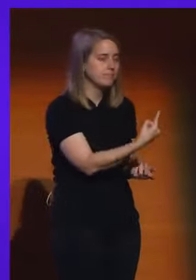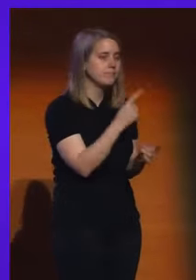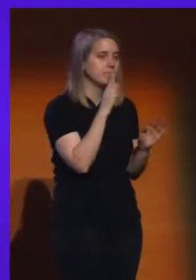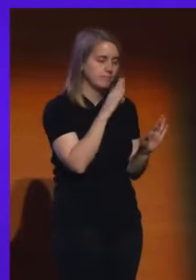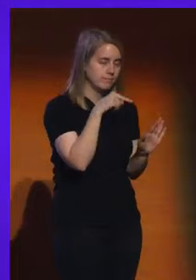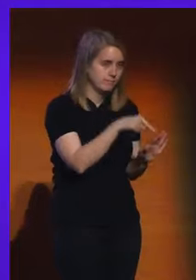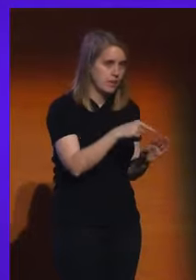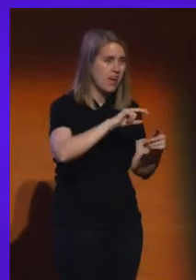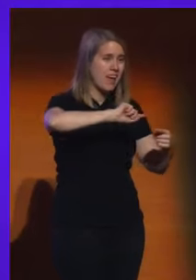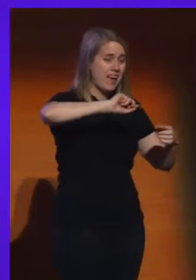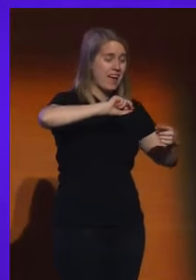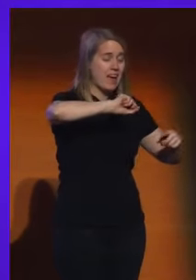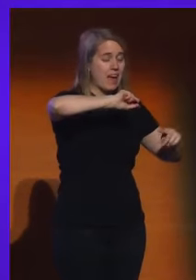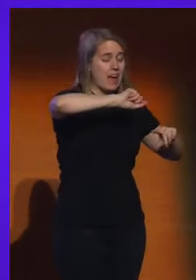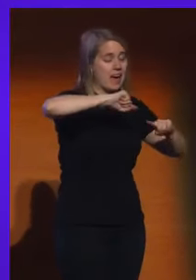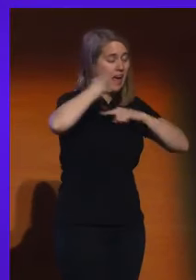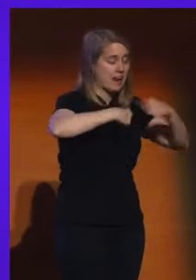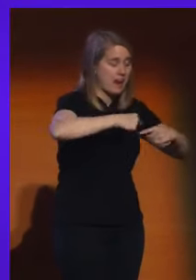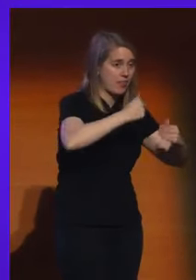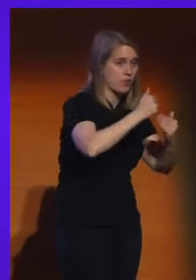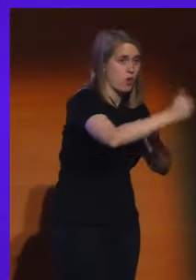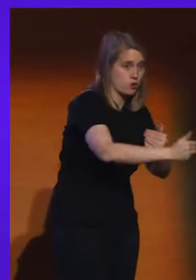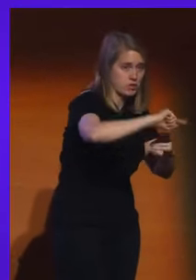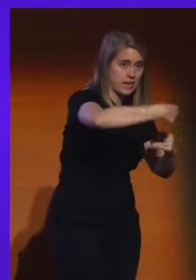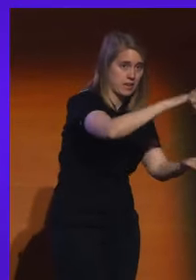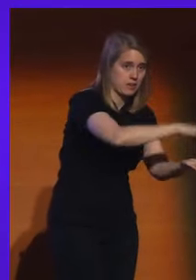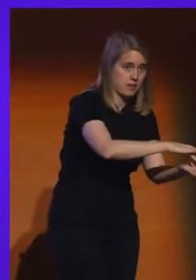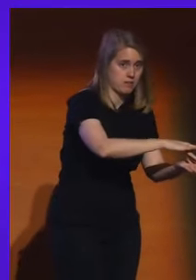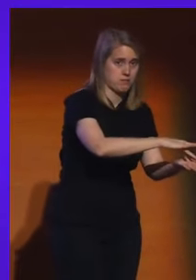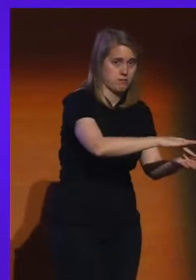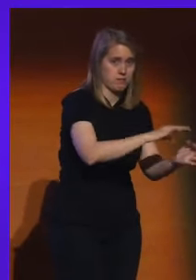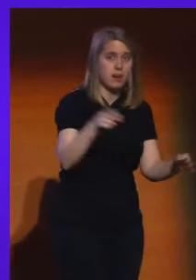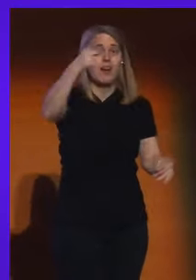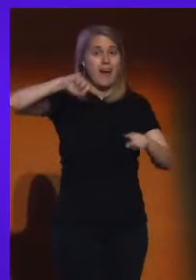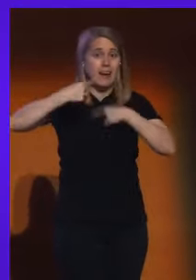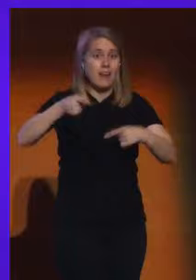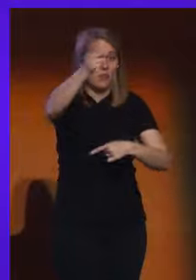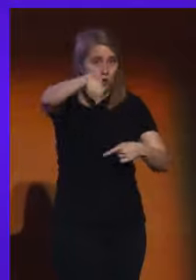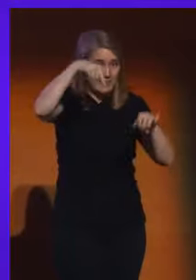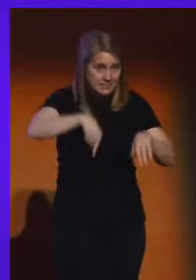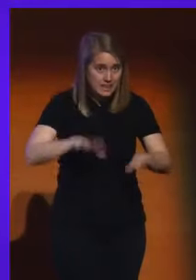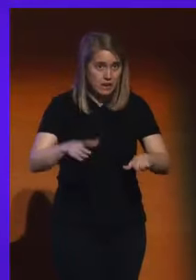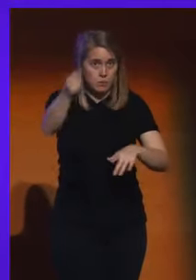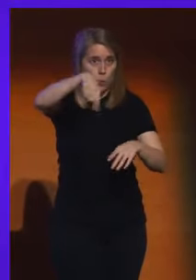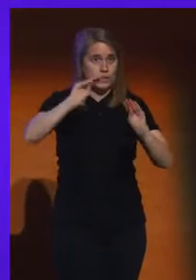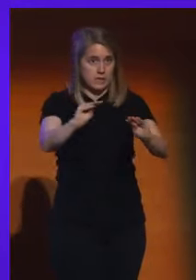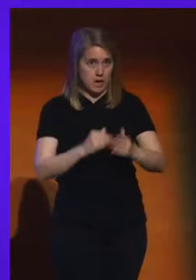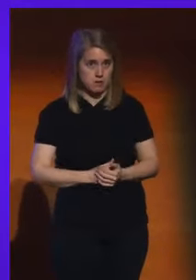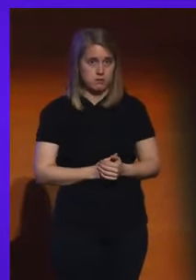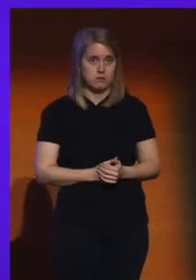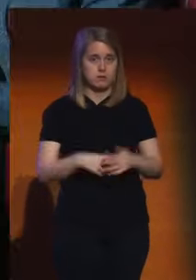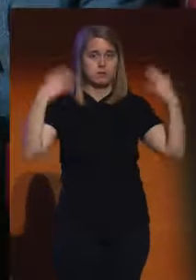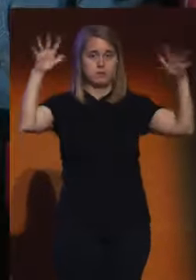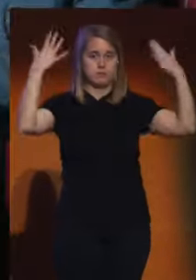susurra: a una generación de distancia. Una generación, esta, la vuestra.